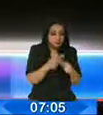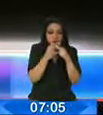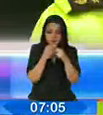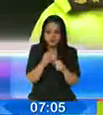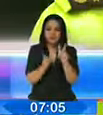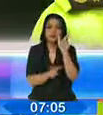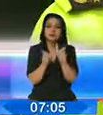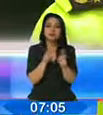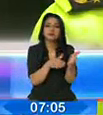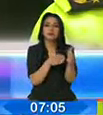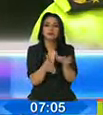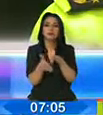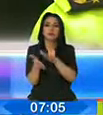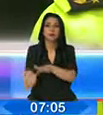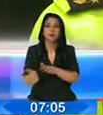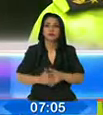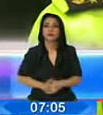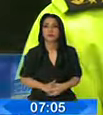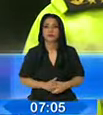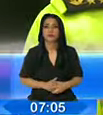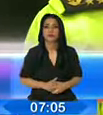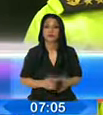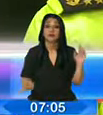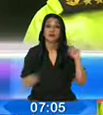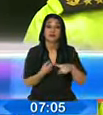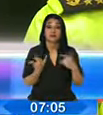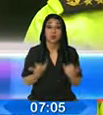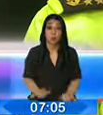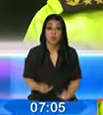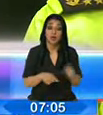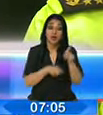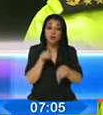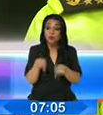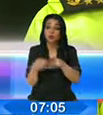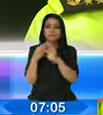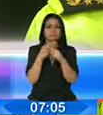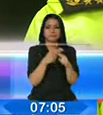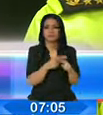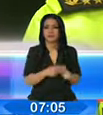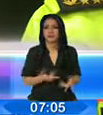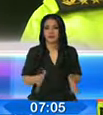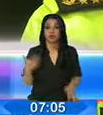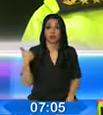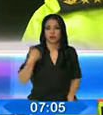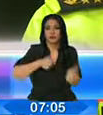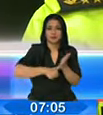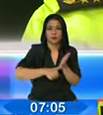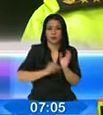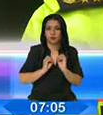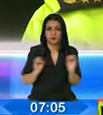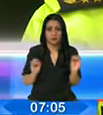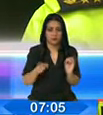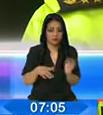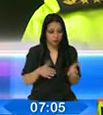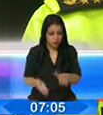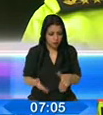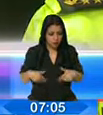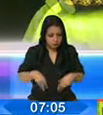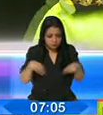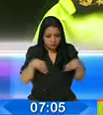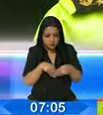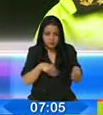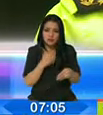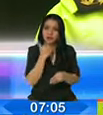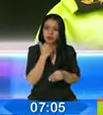fallecidos por el momento todavía no ha sido identificado con descartados del